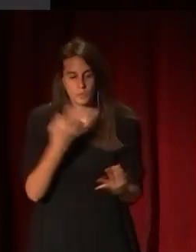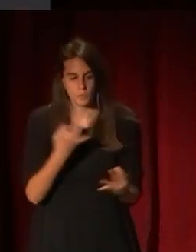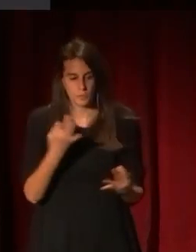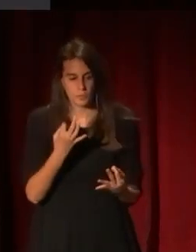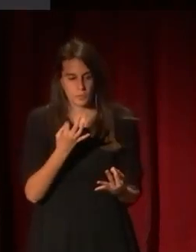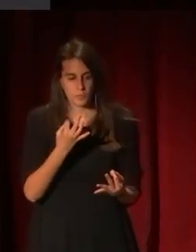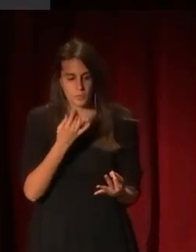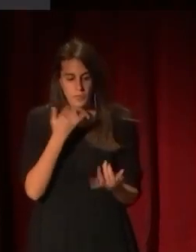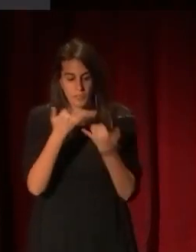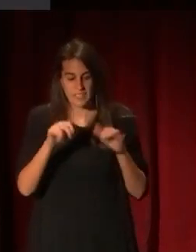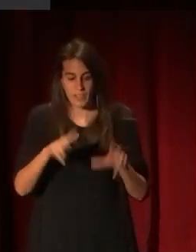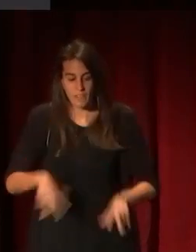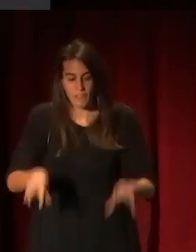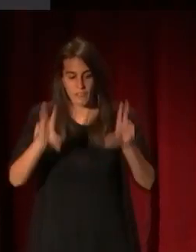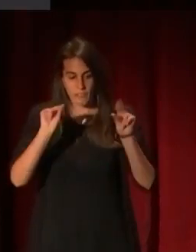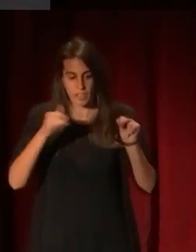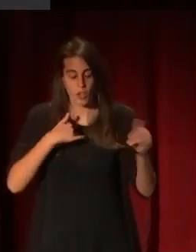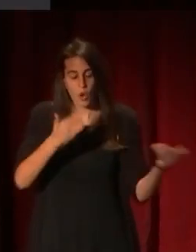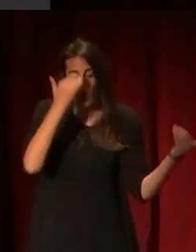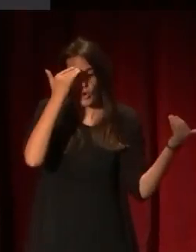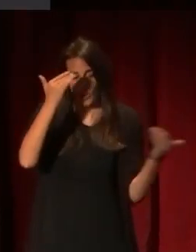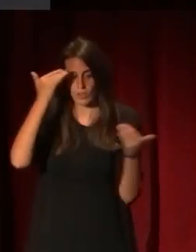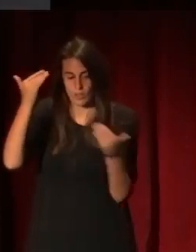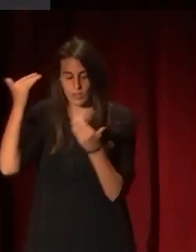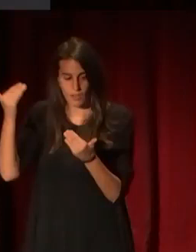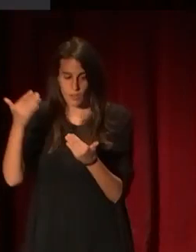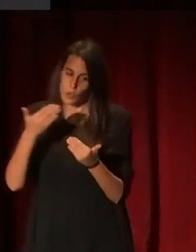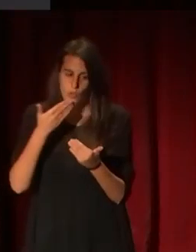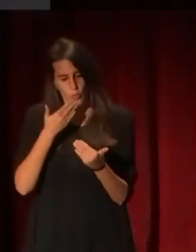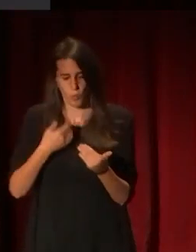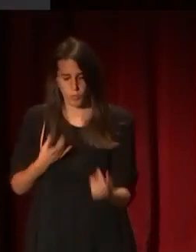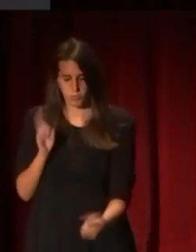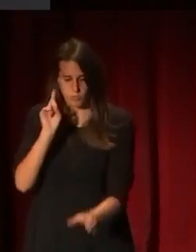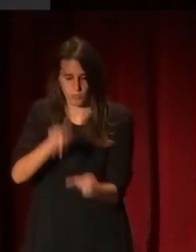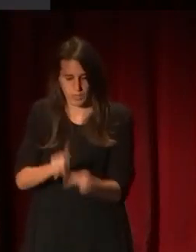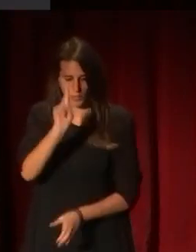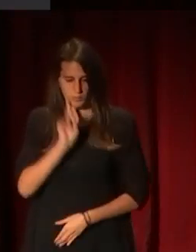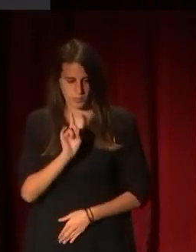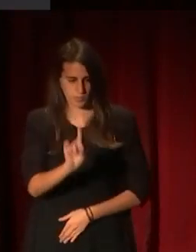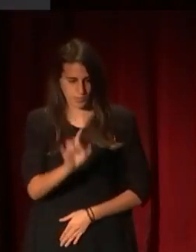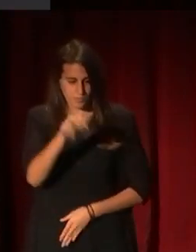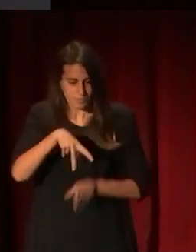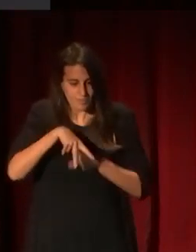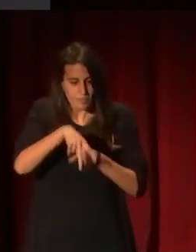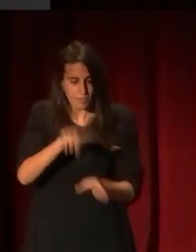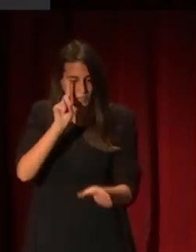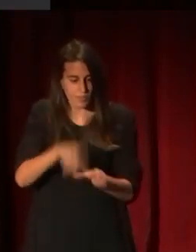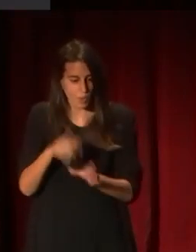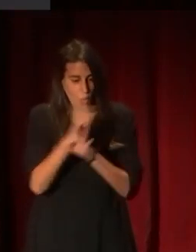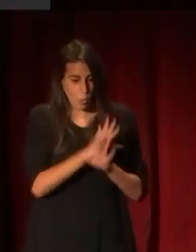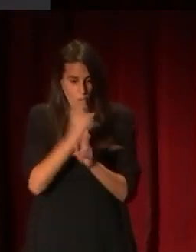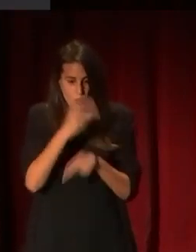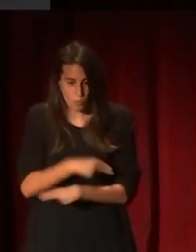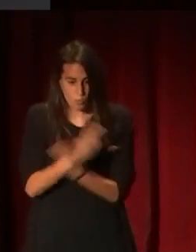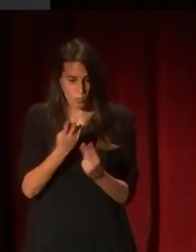echar el sello a las fiestas honrando y enfiló gandolas con su real persona jugando cañas el propio rey en público